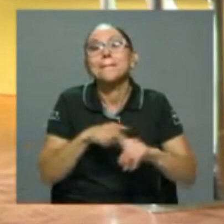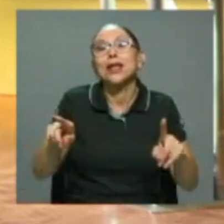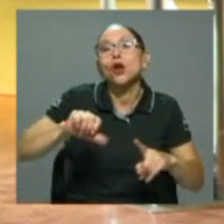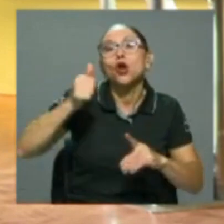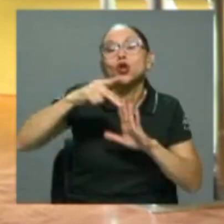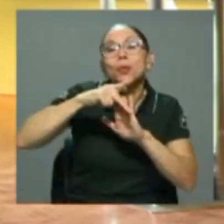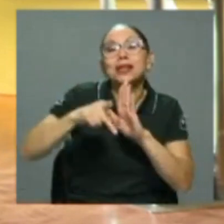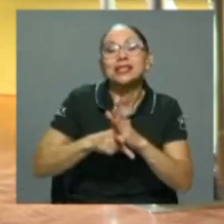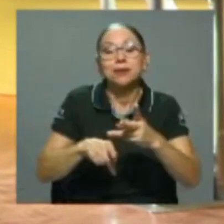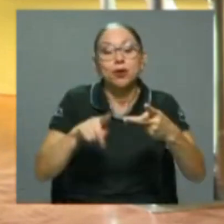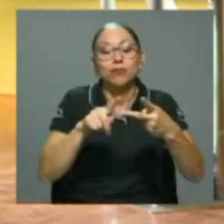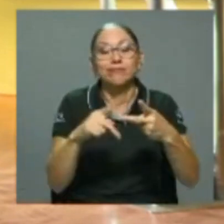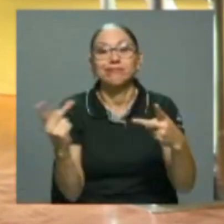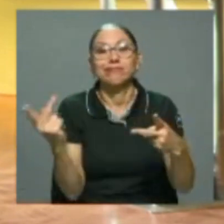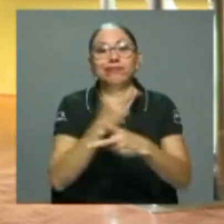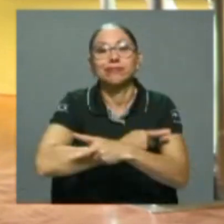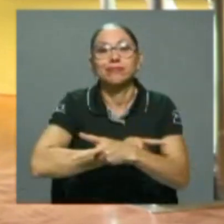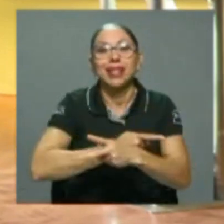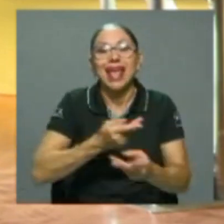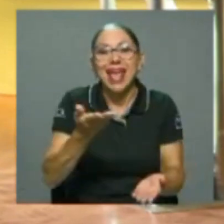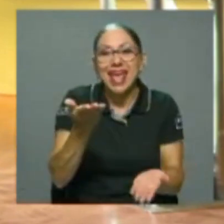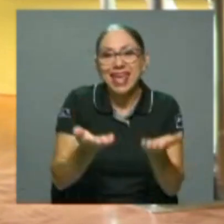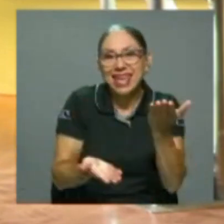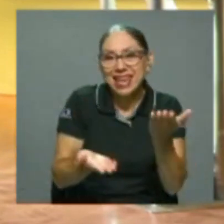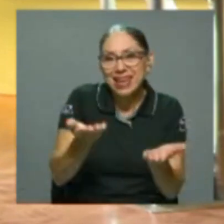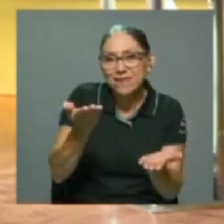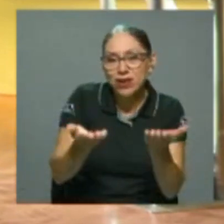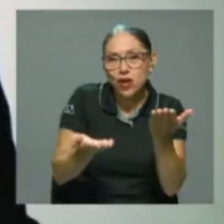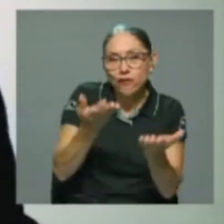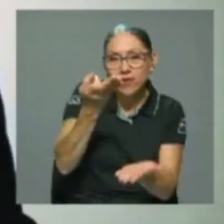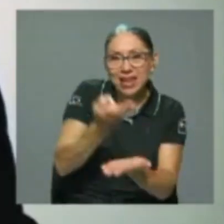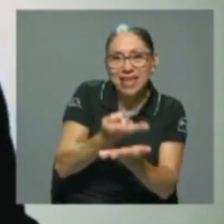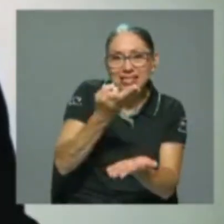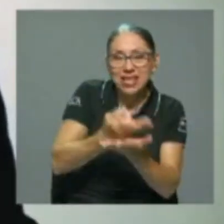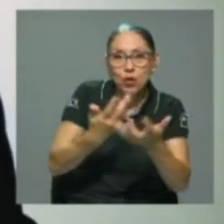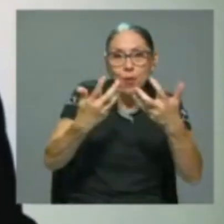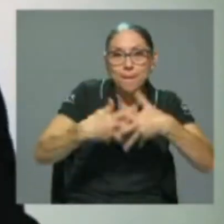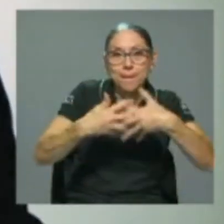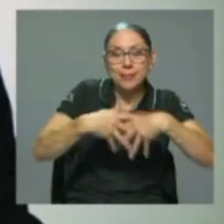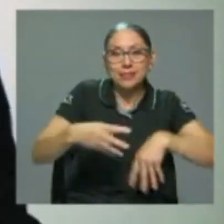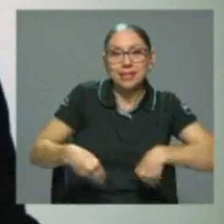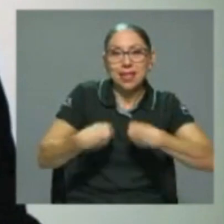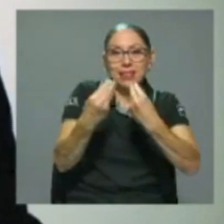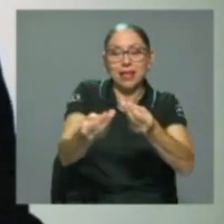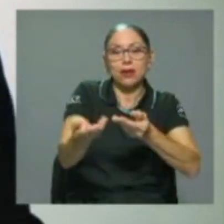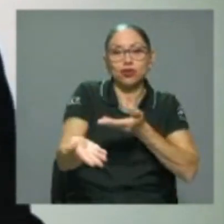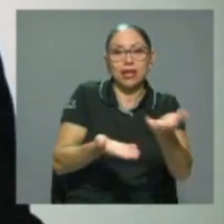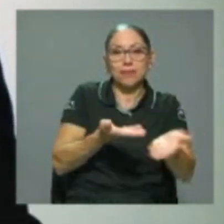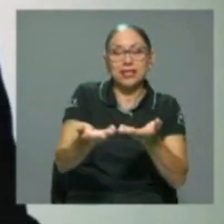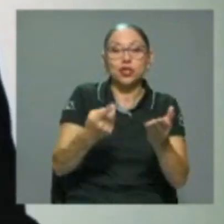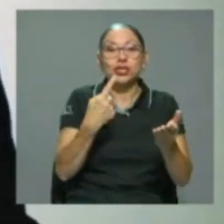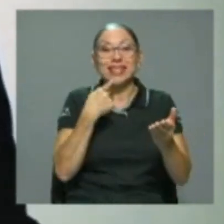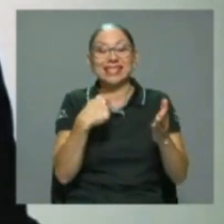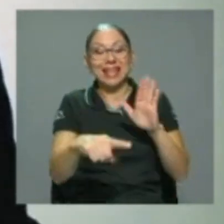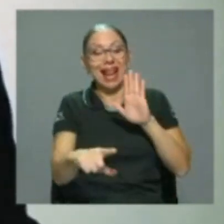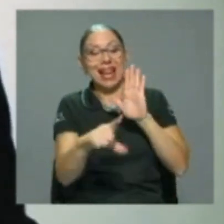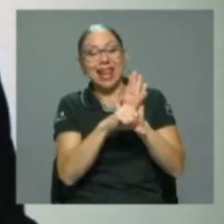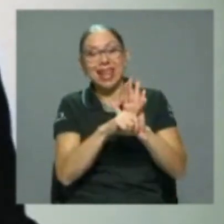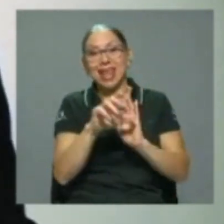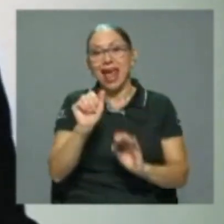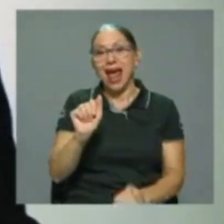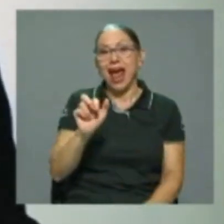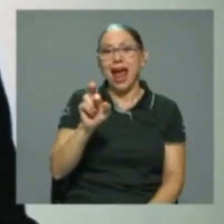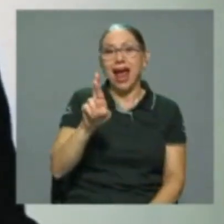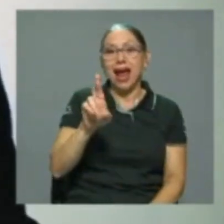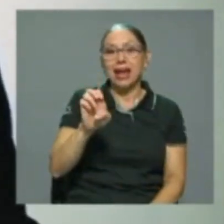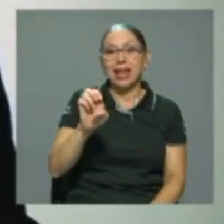equilibrio financiero de los prestadores de los servicios. Eso sí, la ley dice que ARECEP debe fijar las